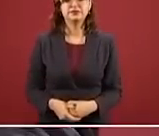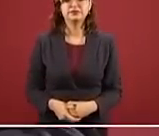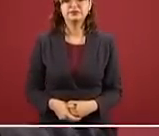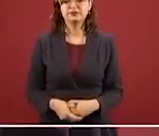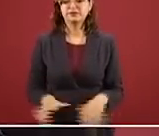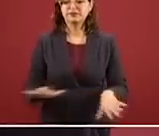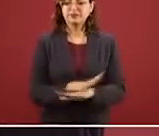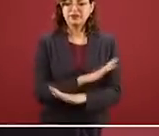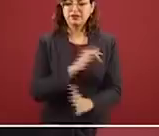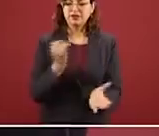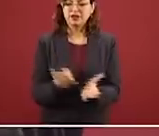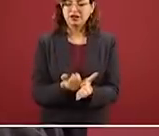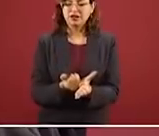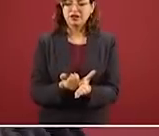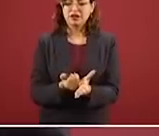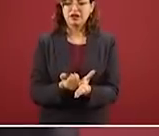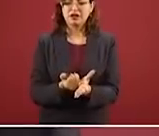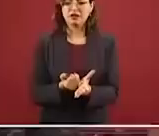Reforma fiscal,